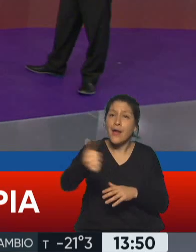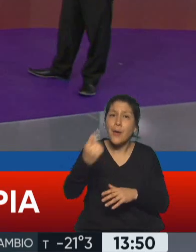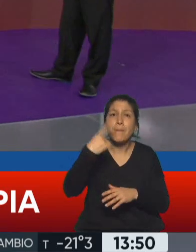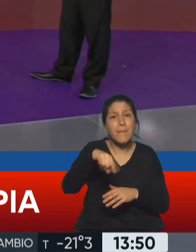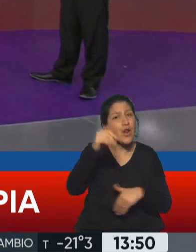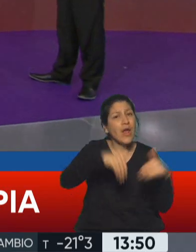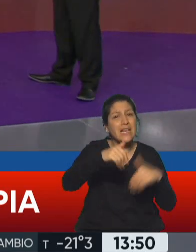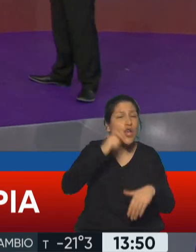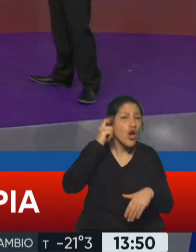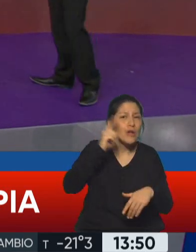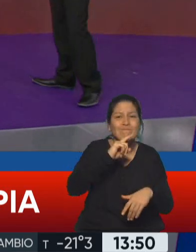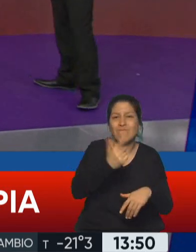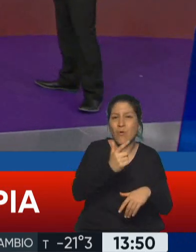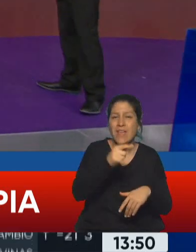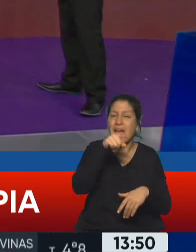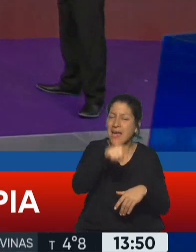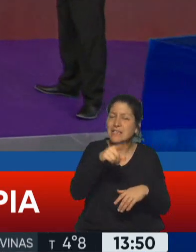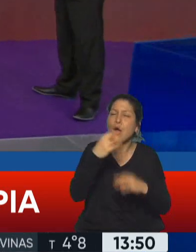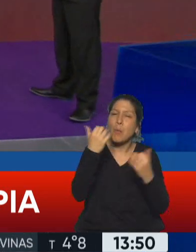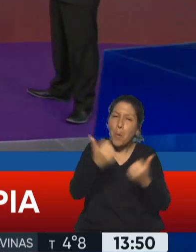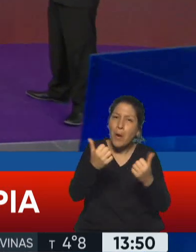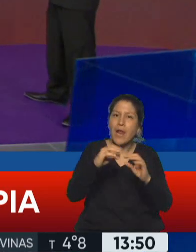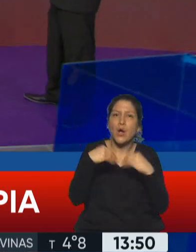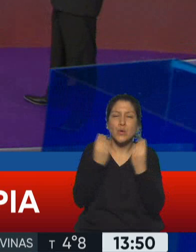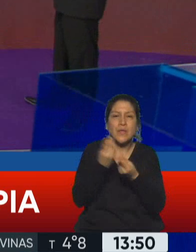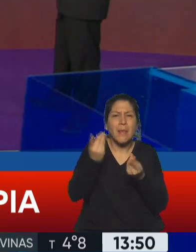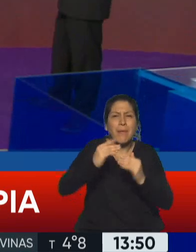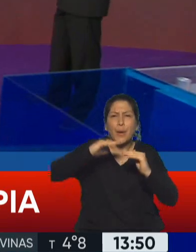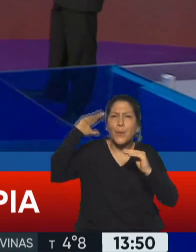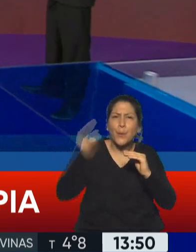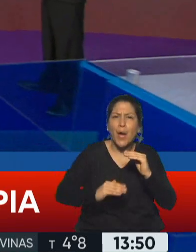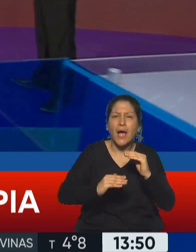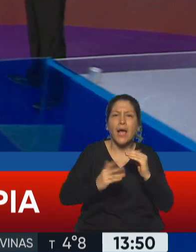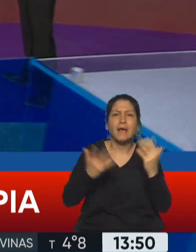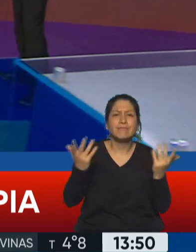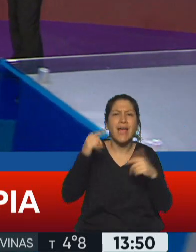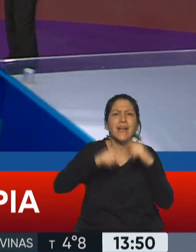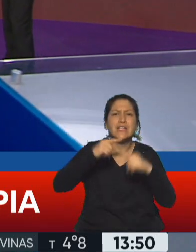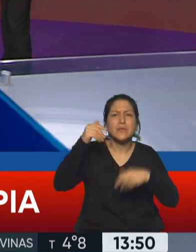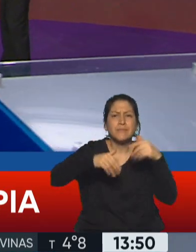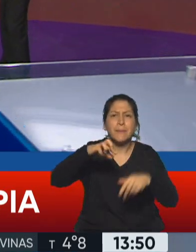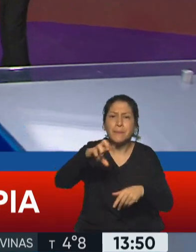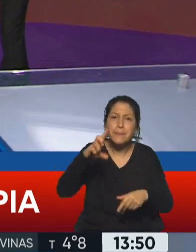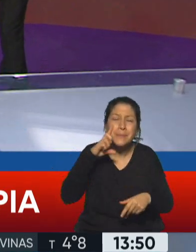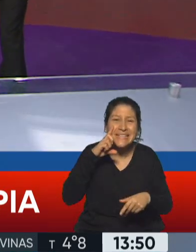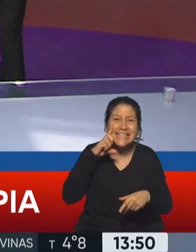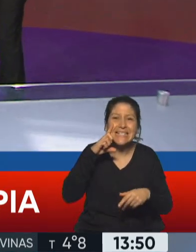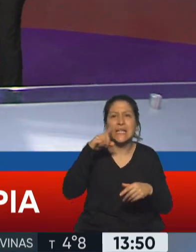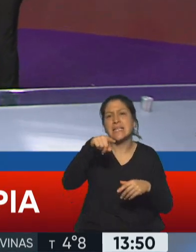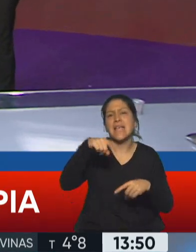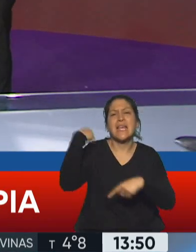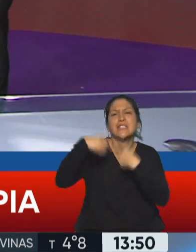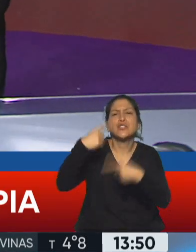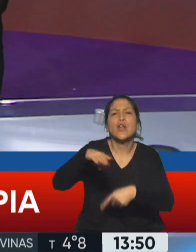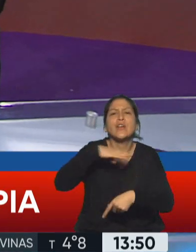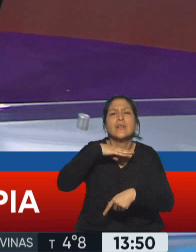que buscaba. Esa podría ser una buena conclusión. También hay una baja importante de votos del PRI, el partido histórico de México, que